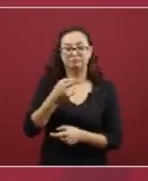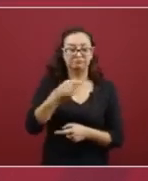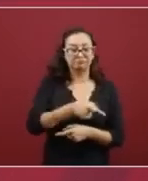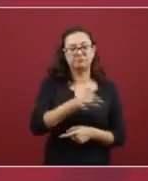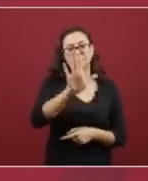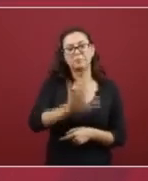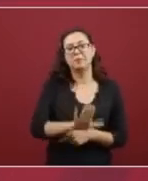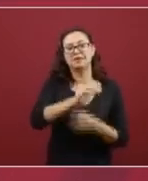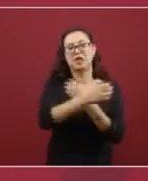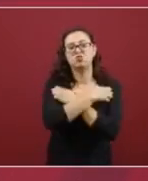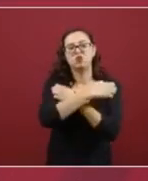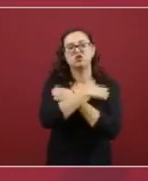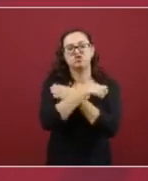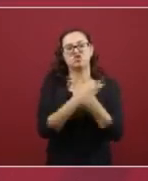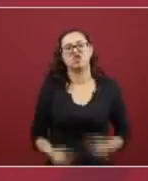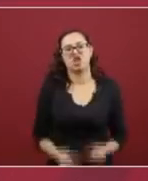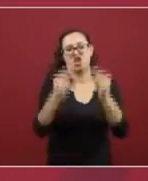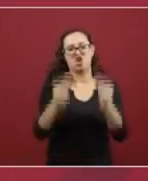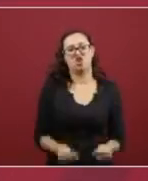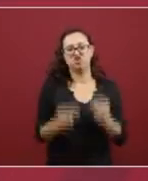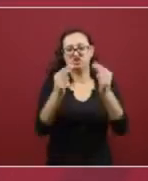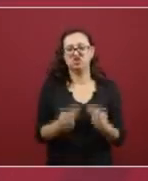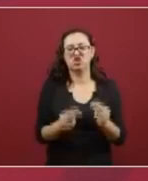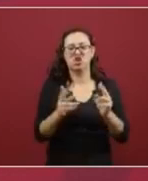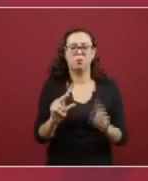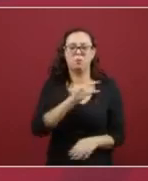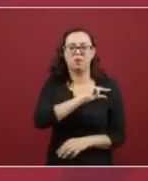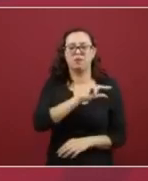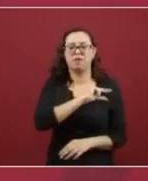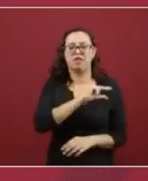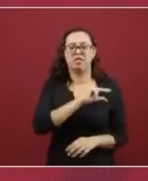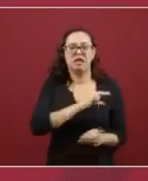mercado, de privatizar la educación,